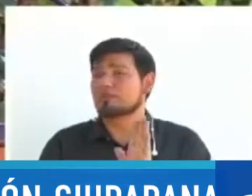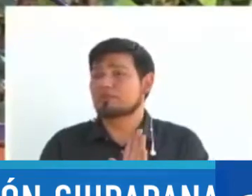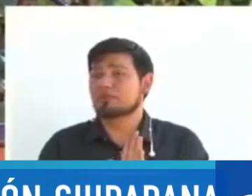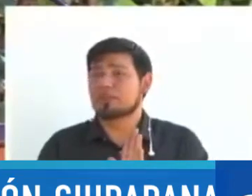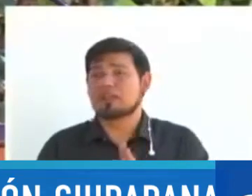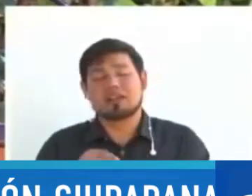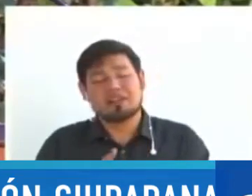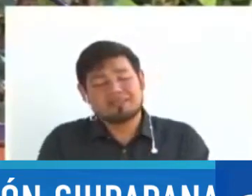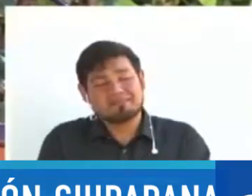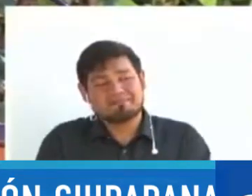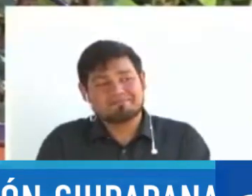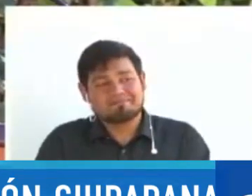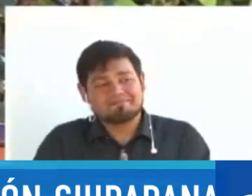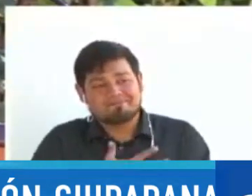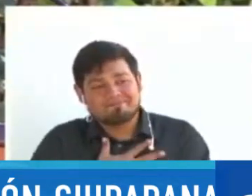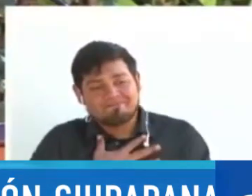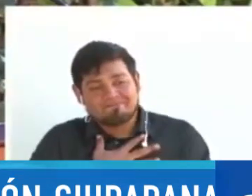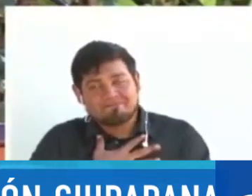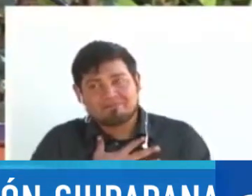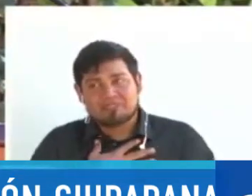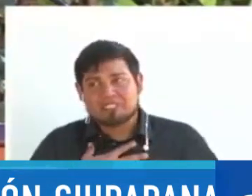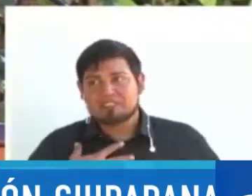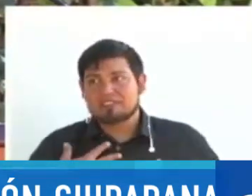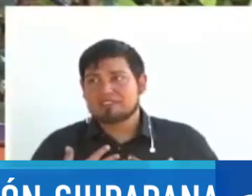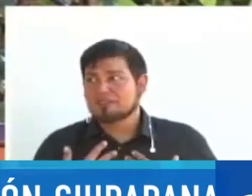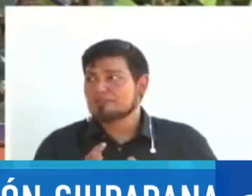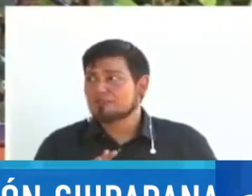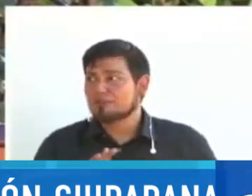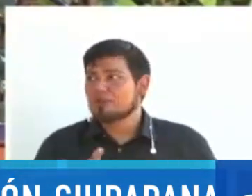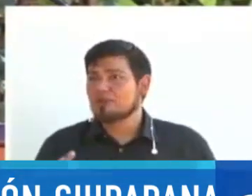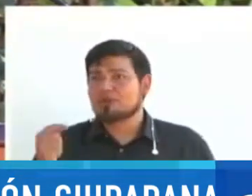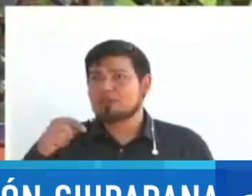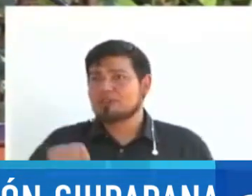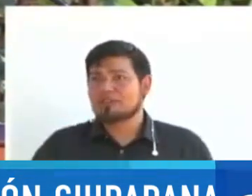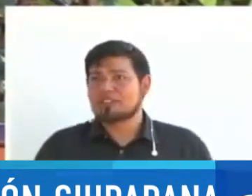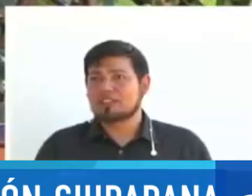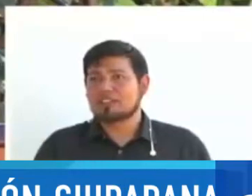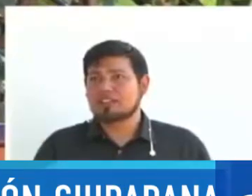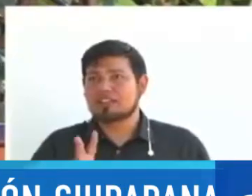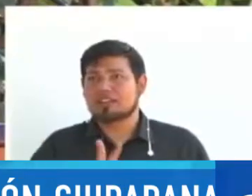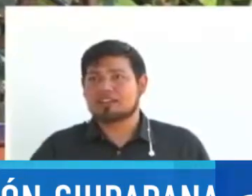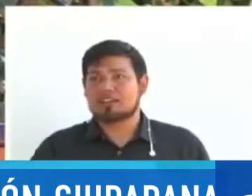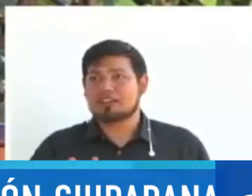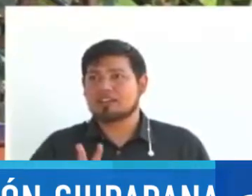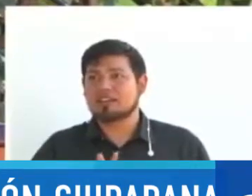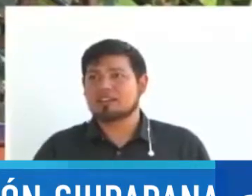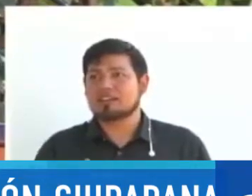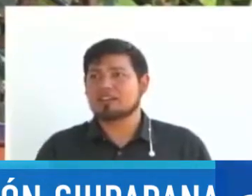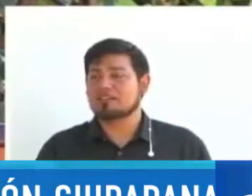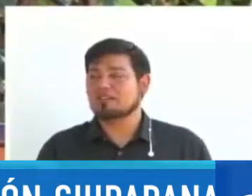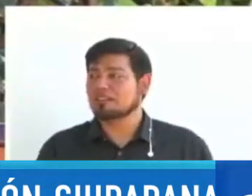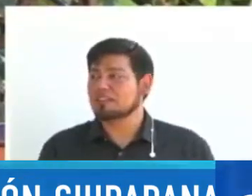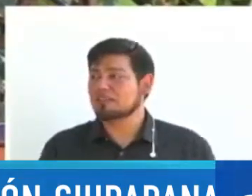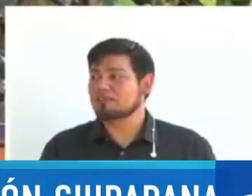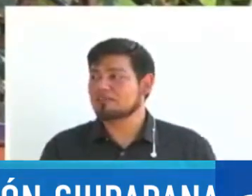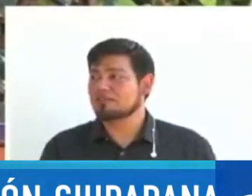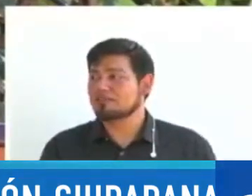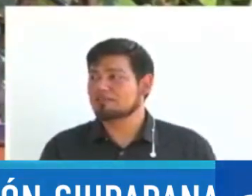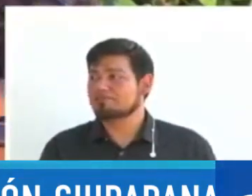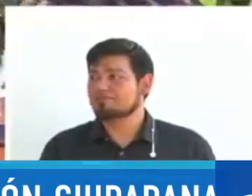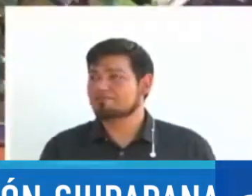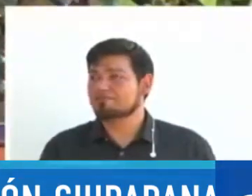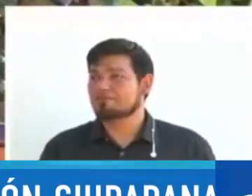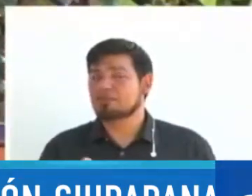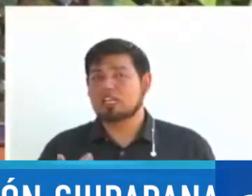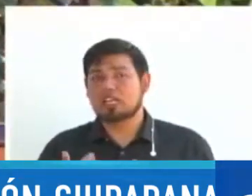Me emociono porque volver acá, no tengo a mis padres, porque ellos me llevaron desde niño a la cancha San Luis, a los primeros